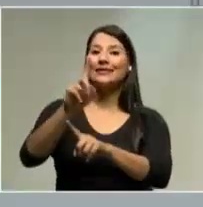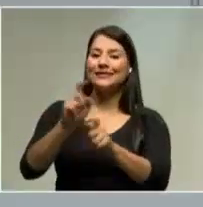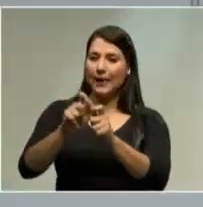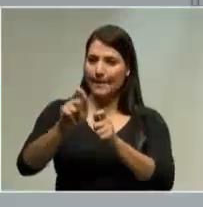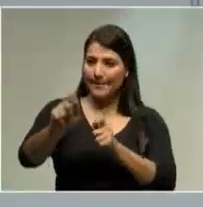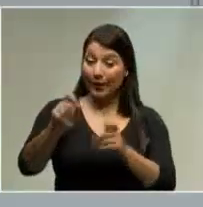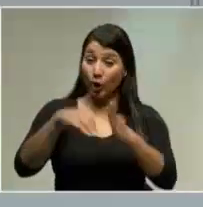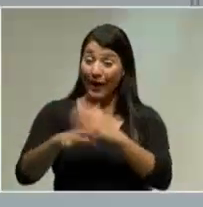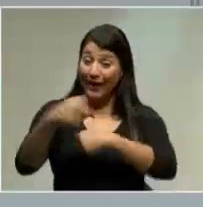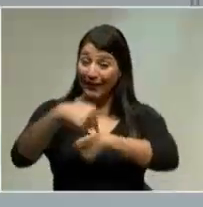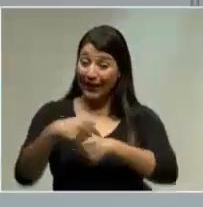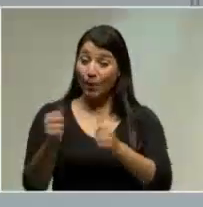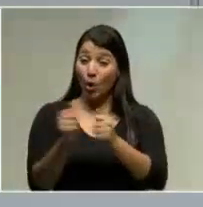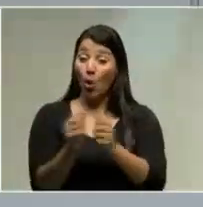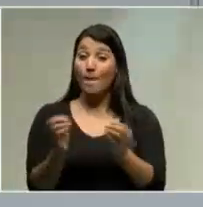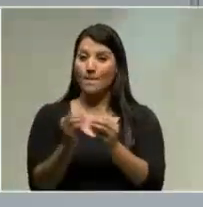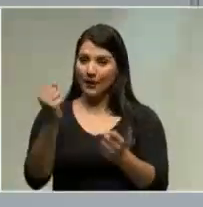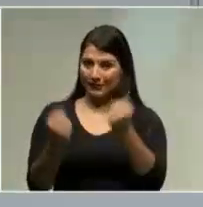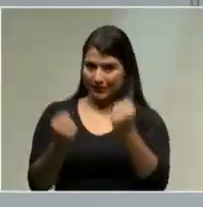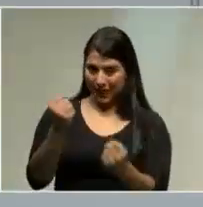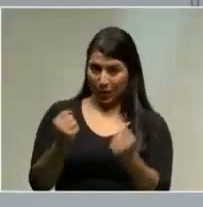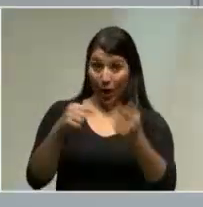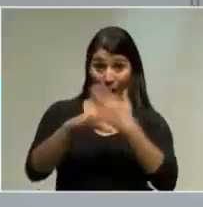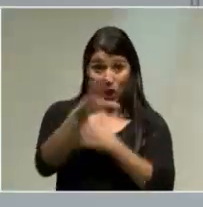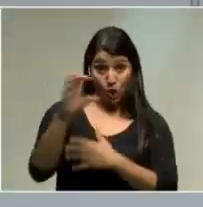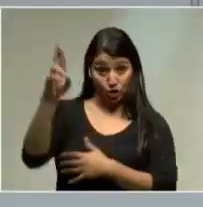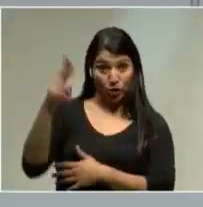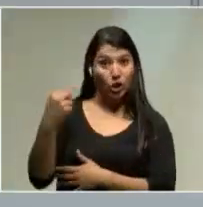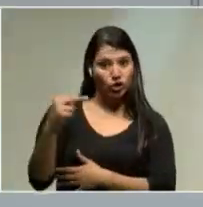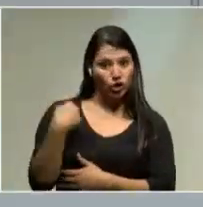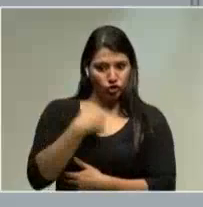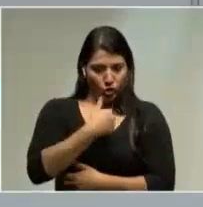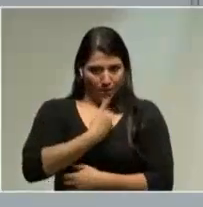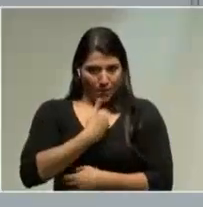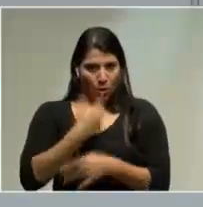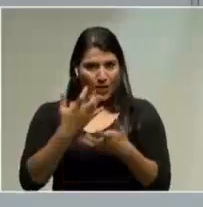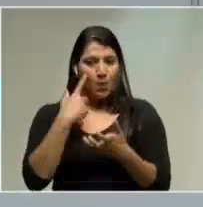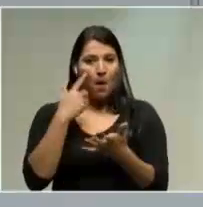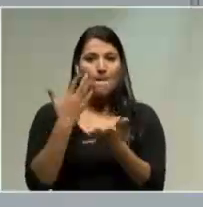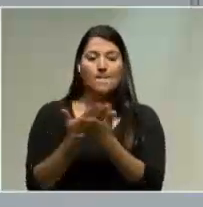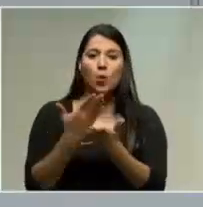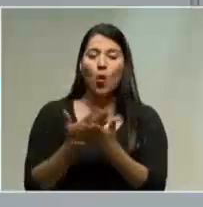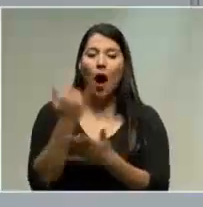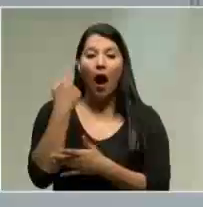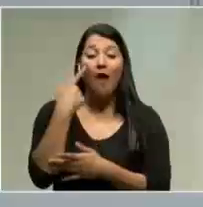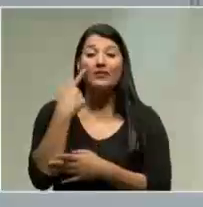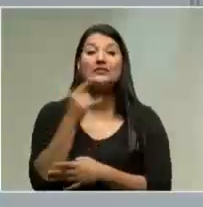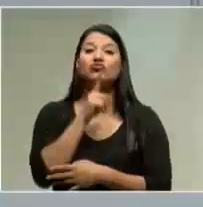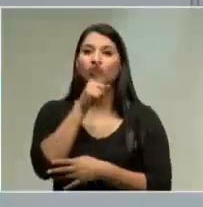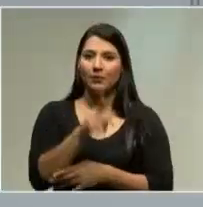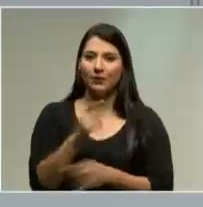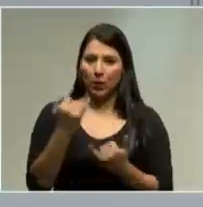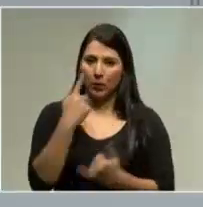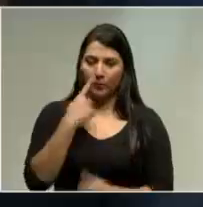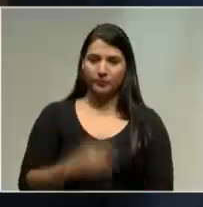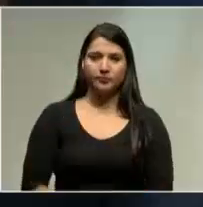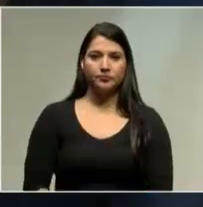hora pico. Y como lo mencionábamos, en Costa Rica Noticias quisimos probar la veracidad de estos datos manejando en medio de la presa.